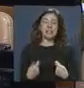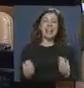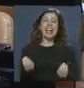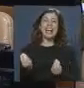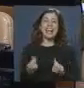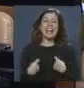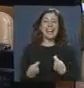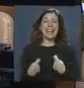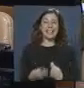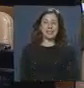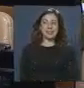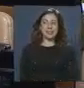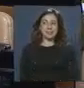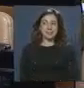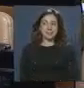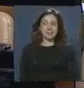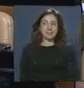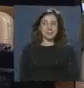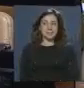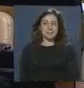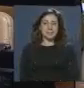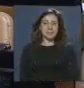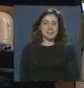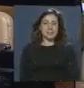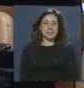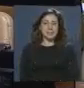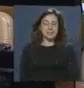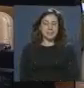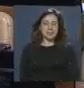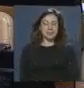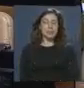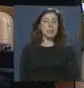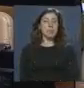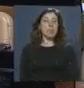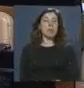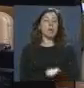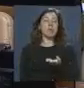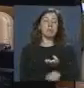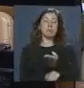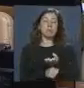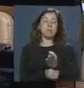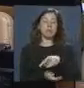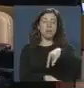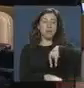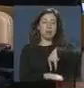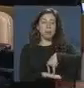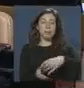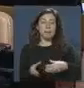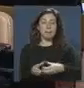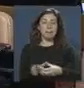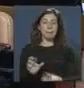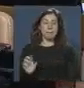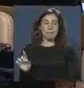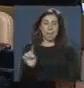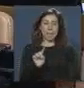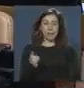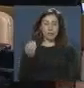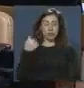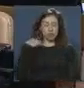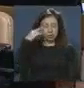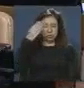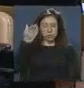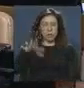gastado? Digo esto, presidente, porque una de las demandas de este Parlamento, de la bancada del Partido Socialista, yo sé que usted